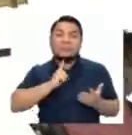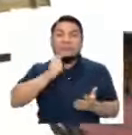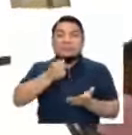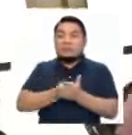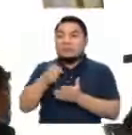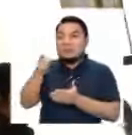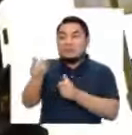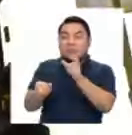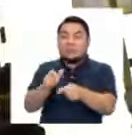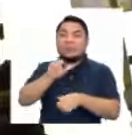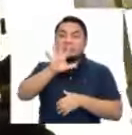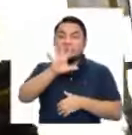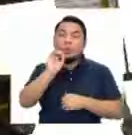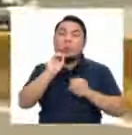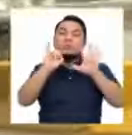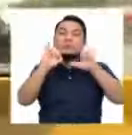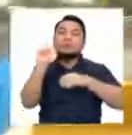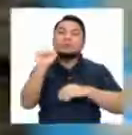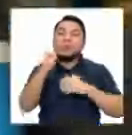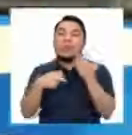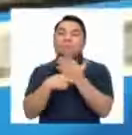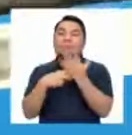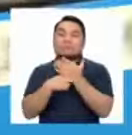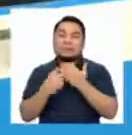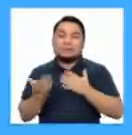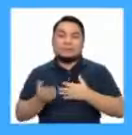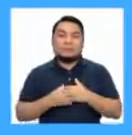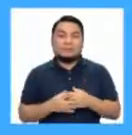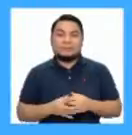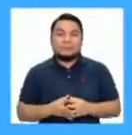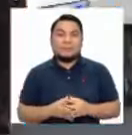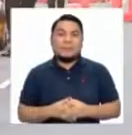entre 5 y 6 soles el pasaje.